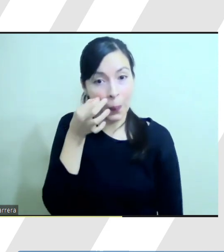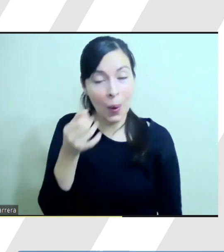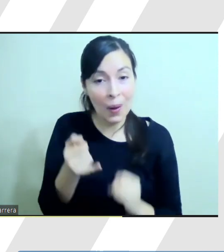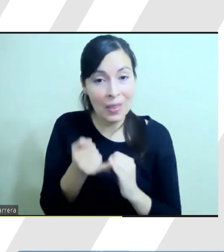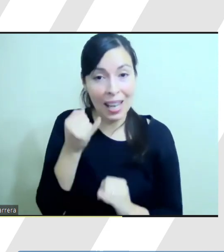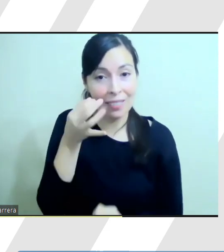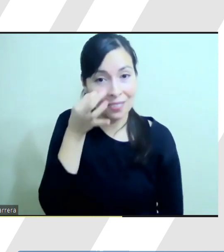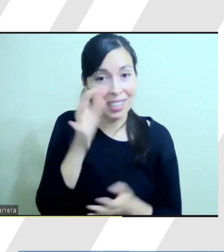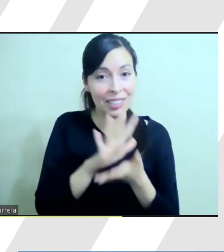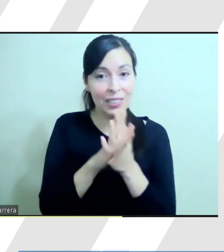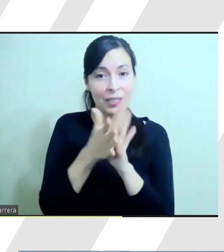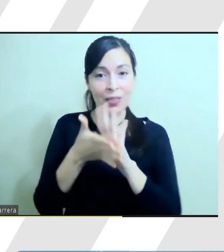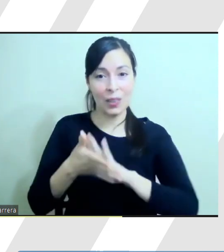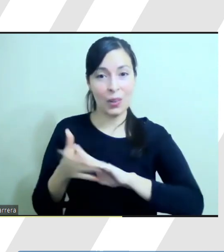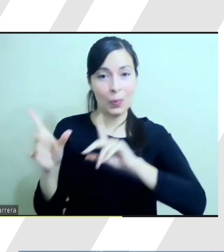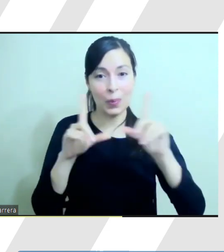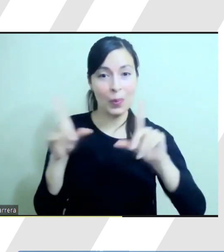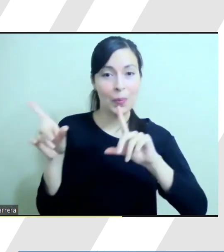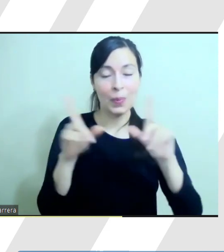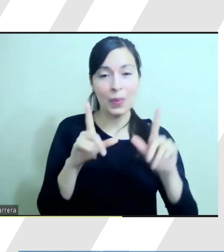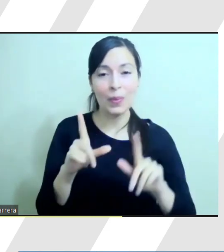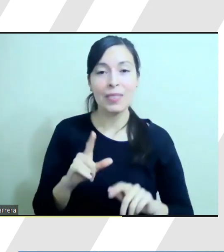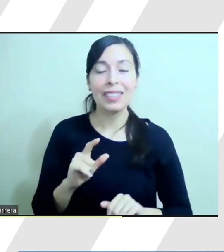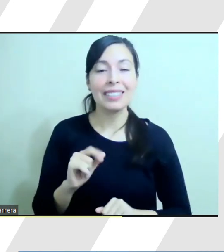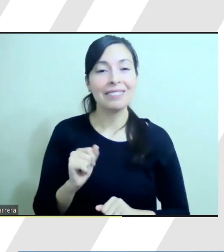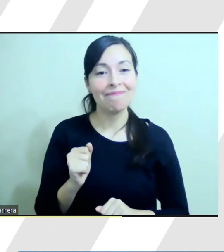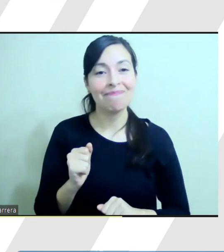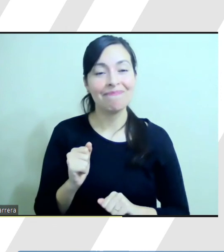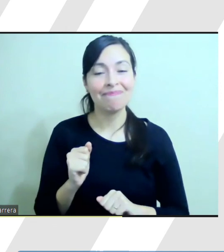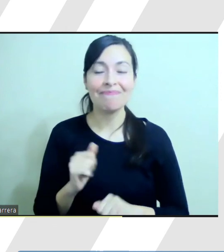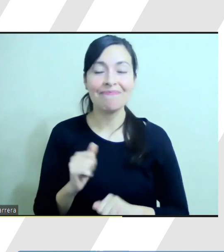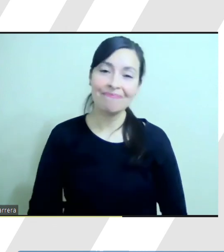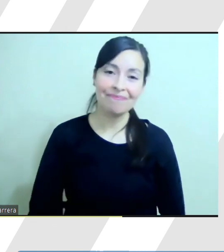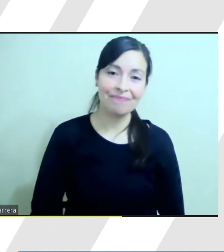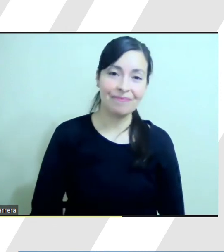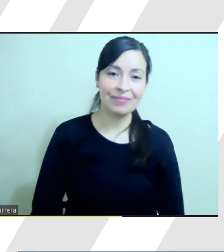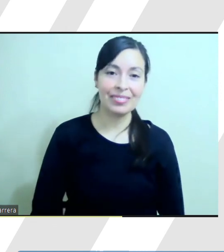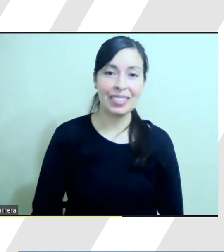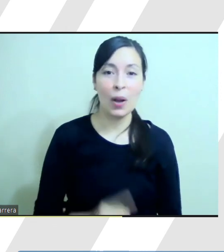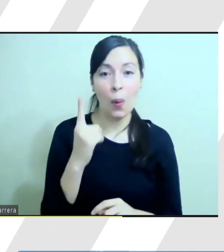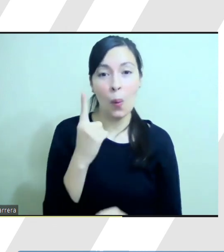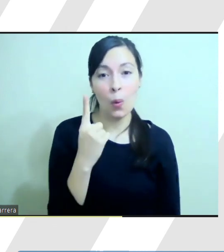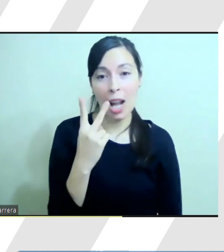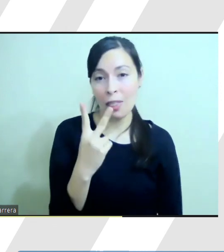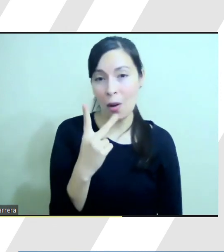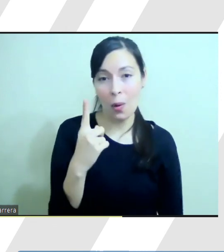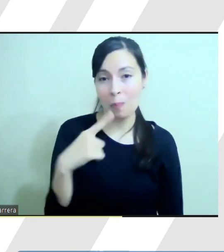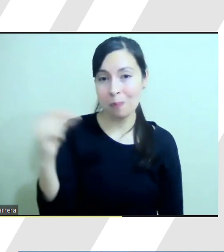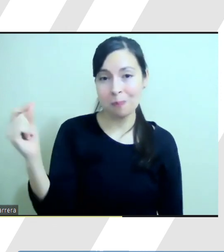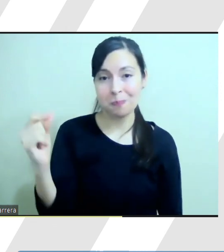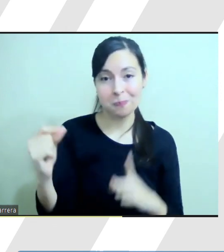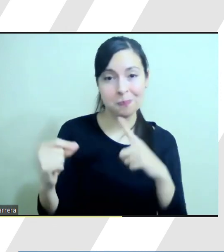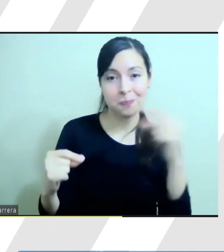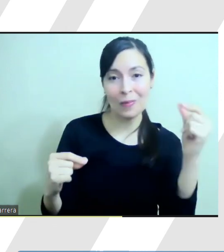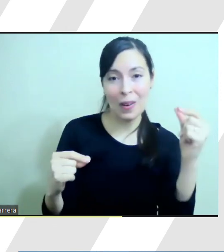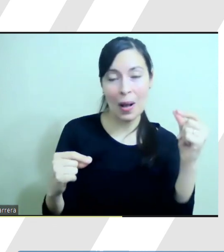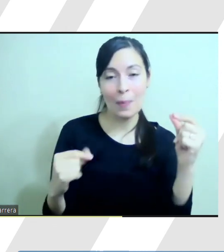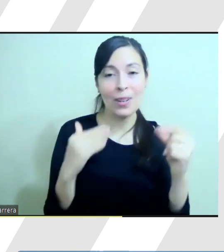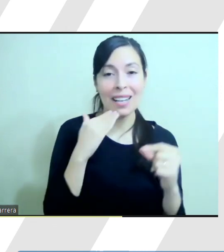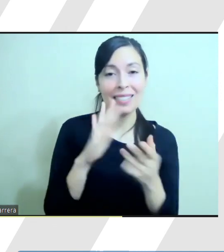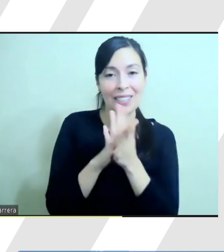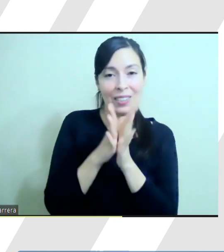lo que vamos viendo los números. Eh, Básicamente se nos fue una o dos personas, pero se quedaron todos hasta el final.